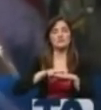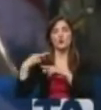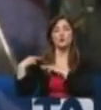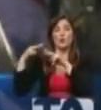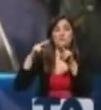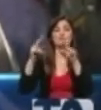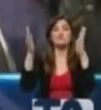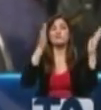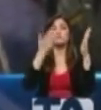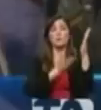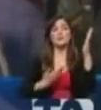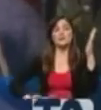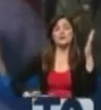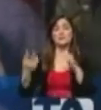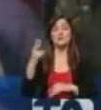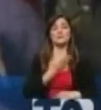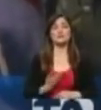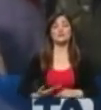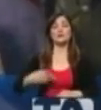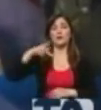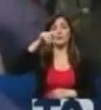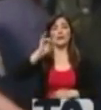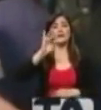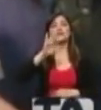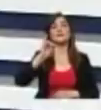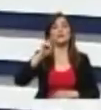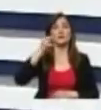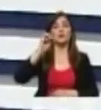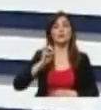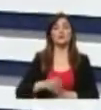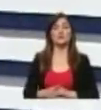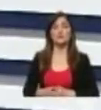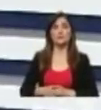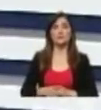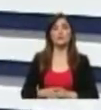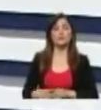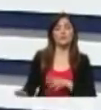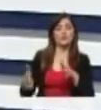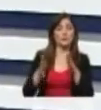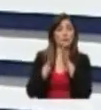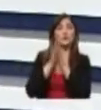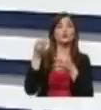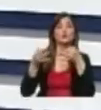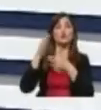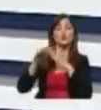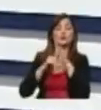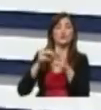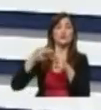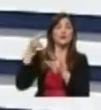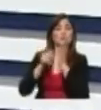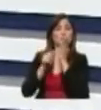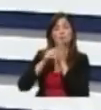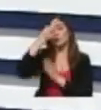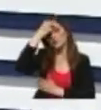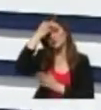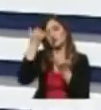la presidencia al vicepresidente Ricardo Patiño Aroca. El pedido de juicio político en contra del exministro de